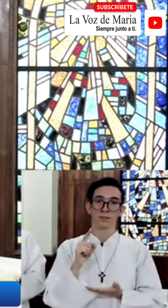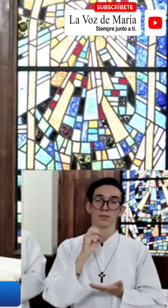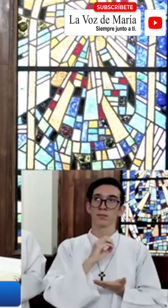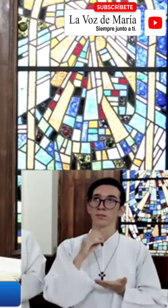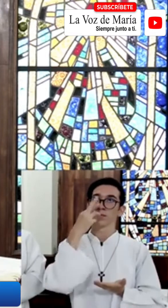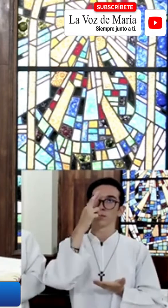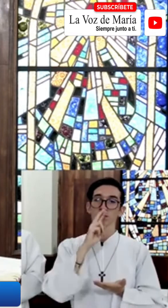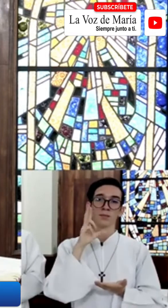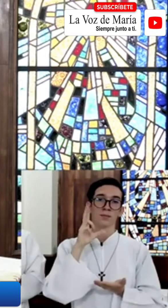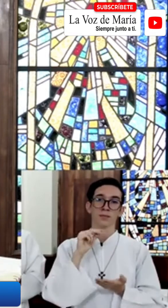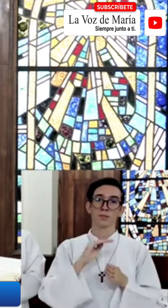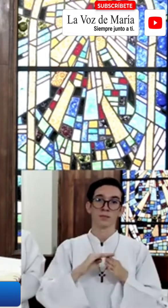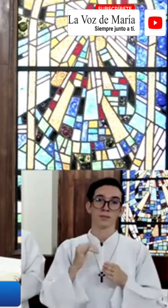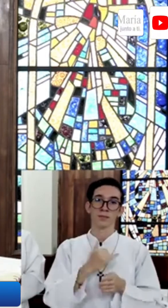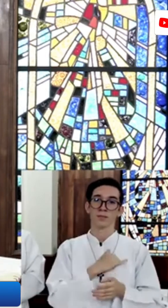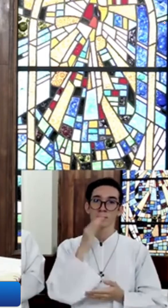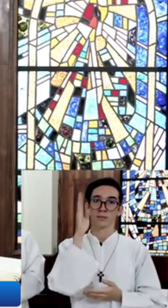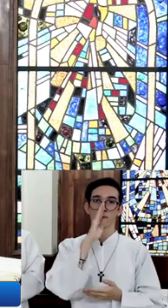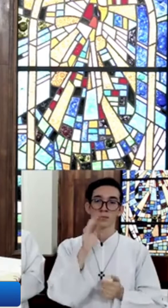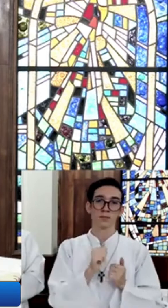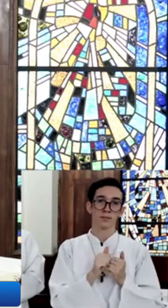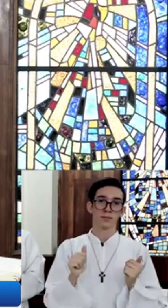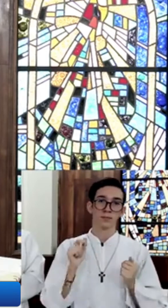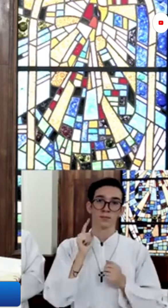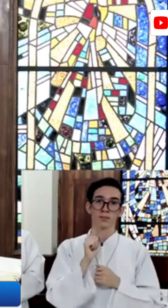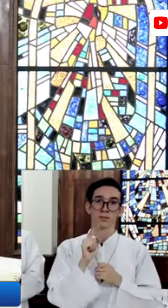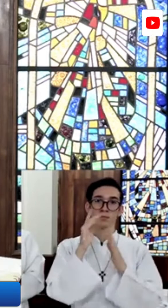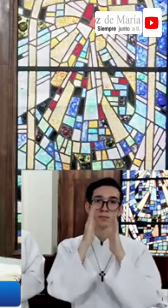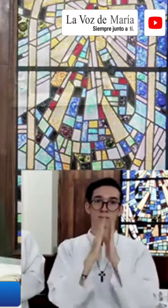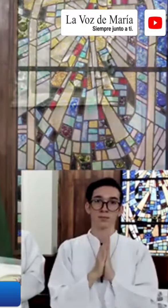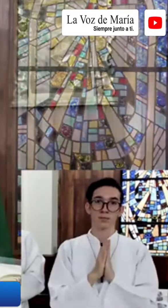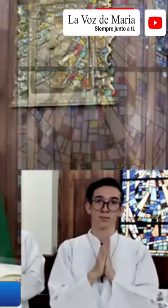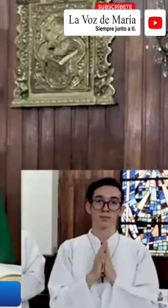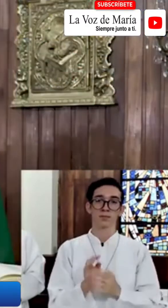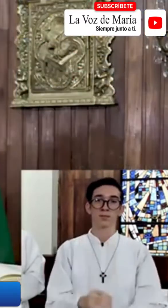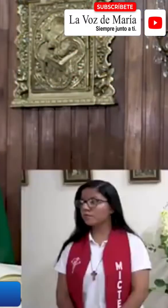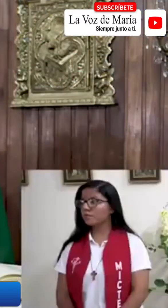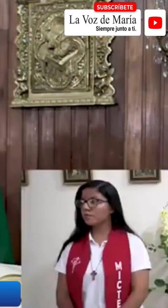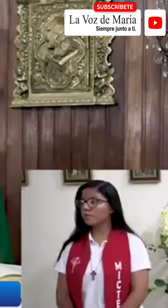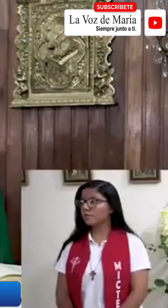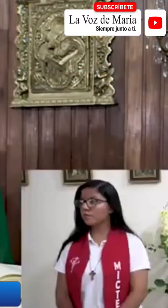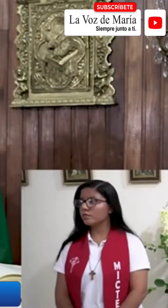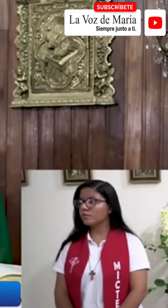Señor, no permitas que jamás me aparte de ti. Amén. Amén.